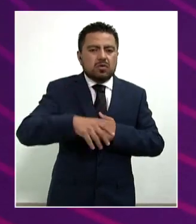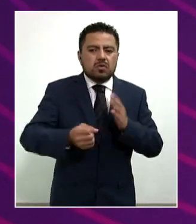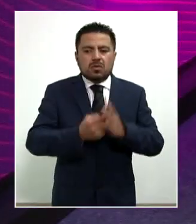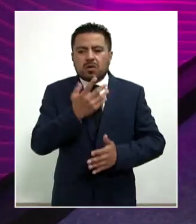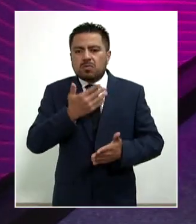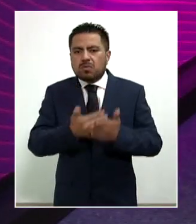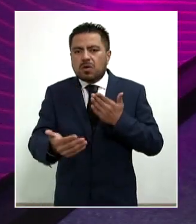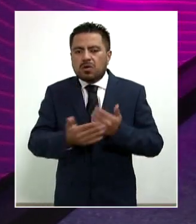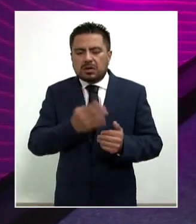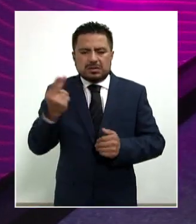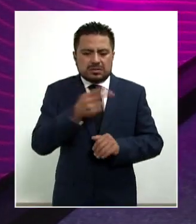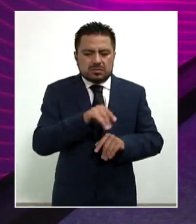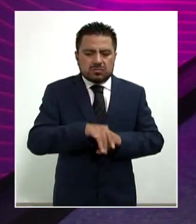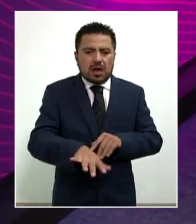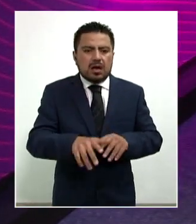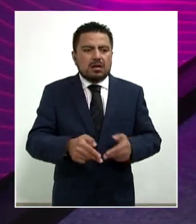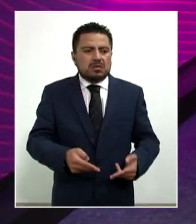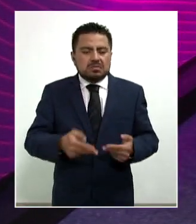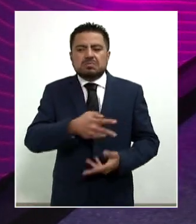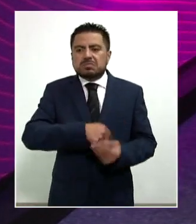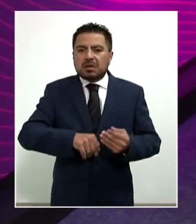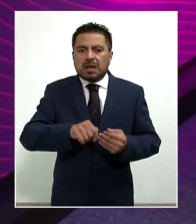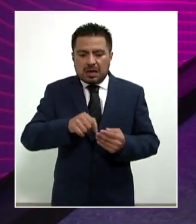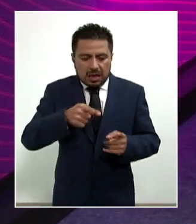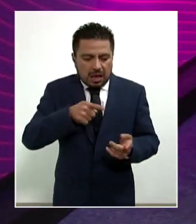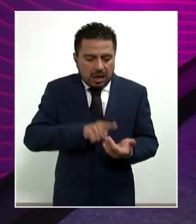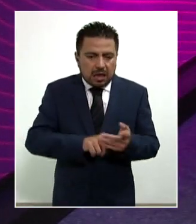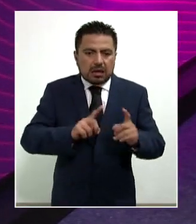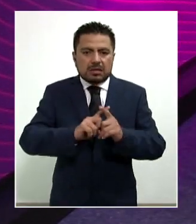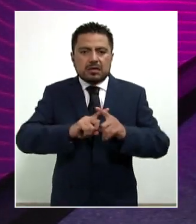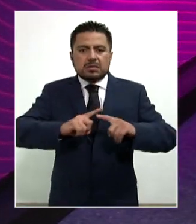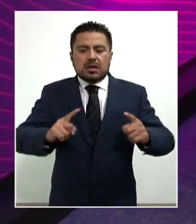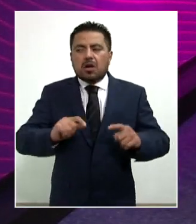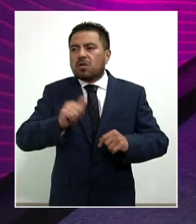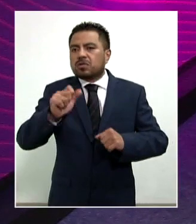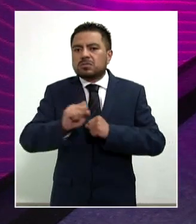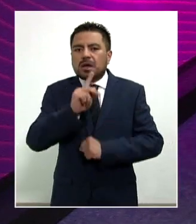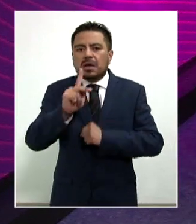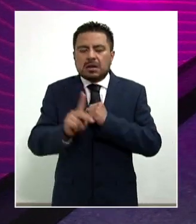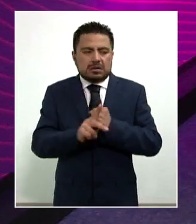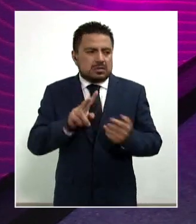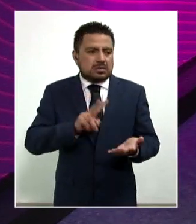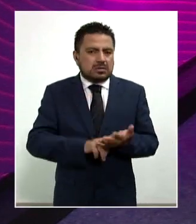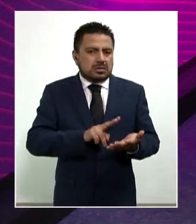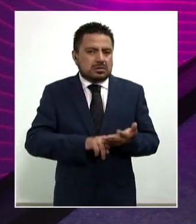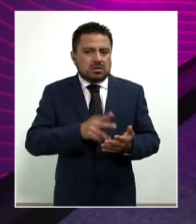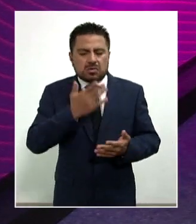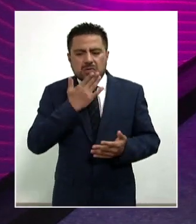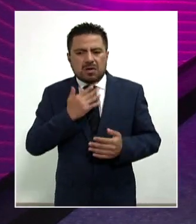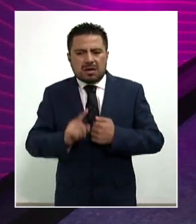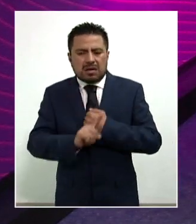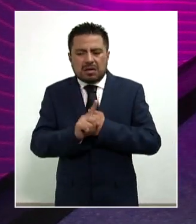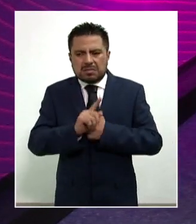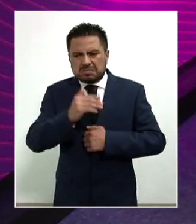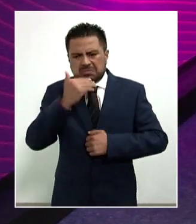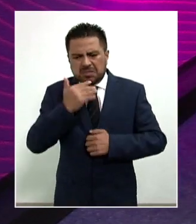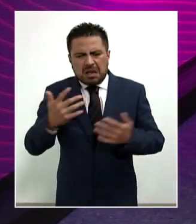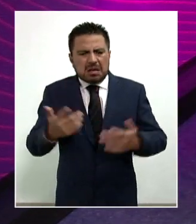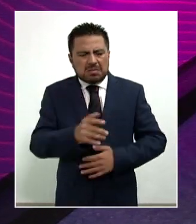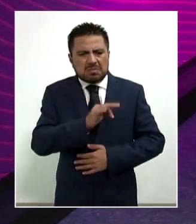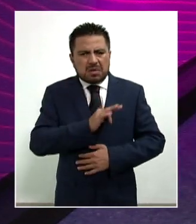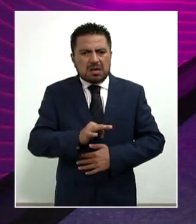modelos y tienen que tener raíz económica. Entonces la inversión en el desarrollo en otros países evidentemente no nos va a hacer daño, nos va a hacer bien. O